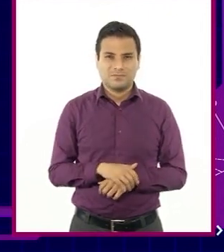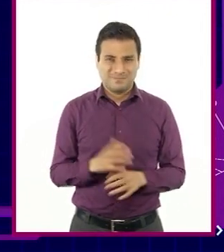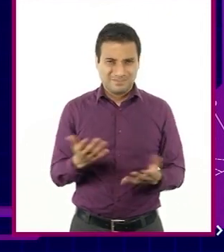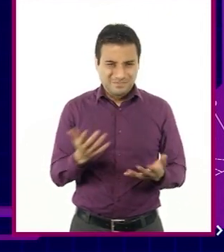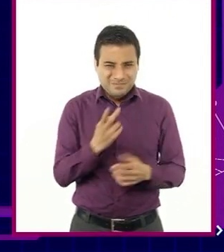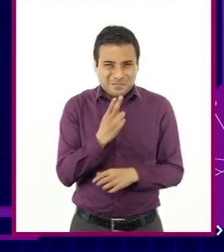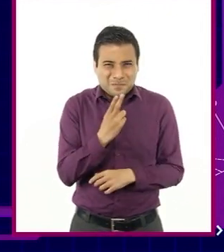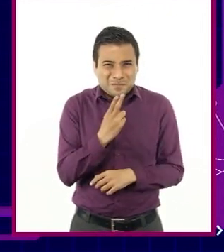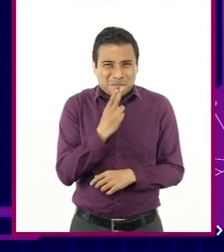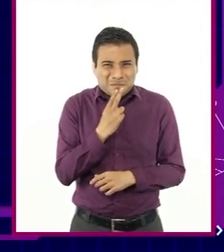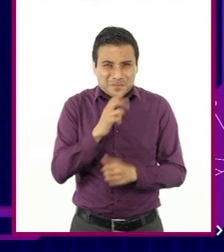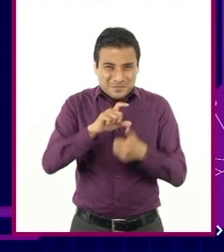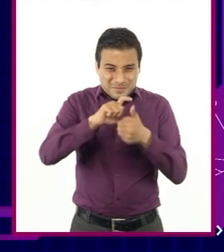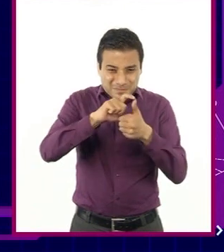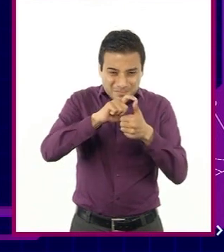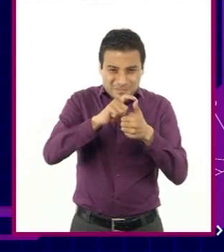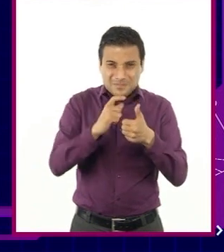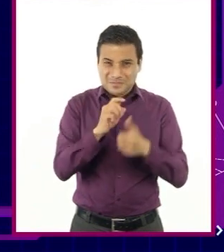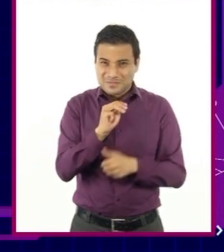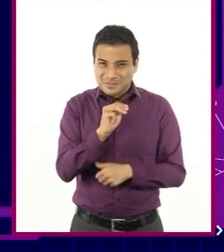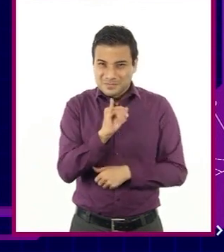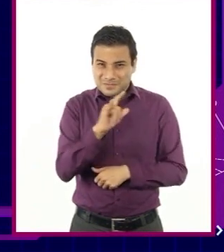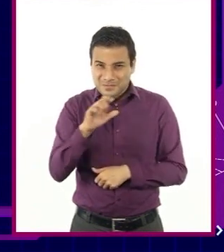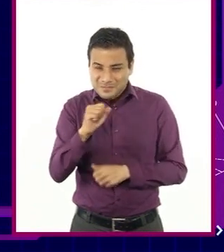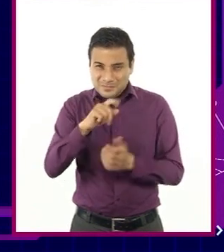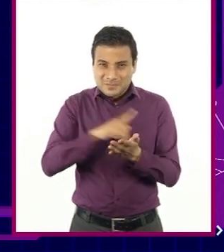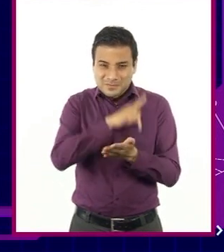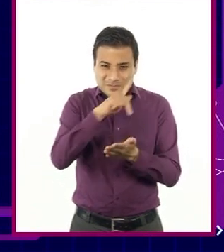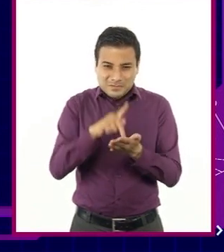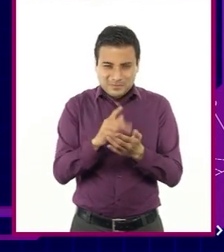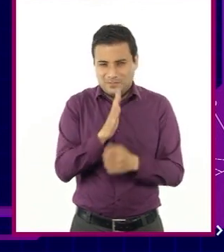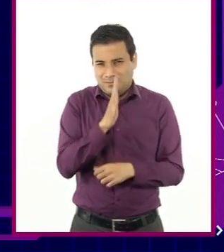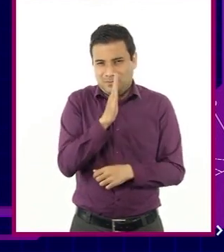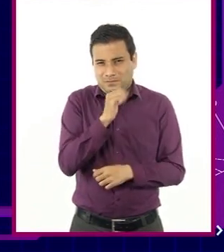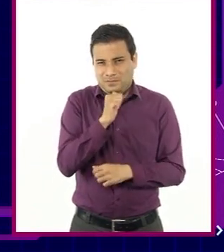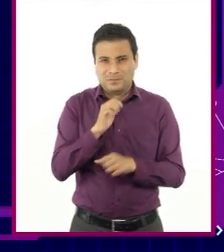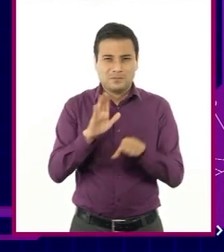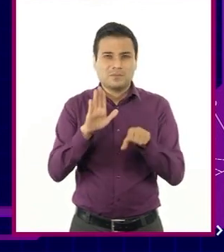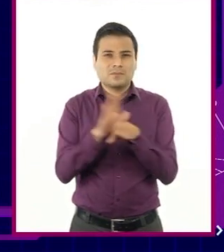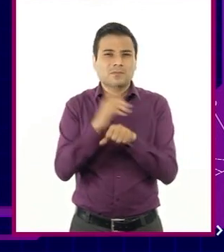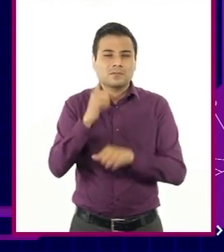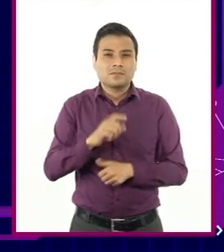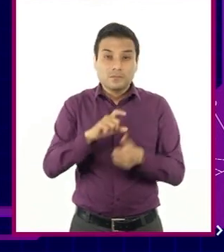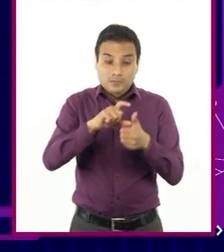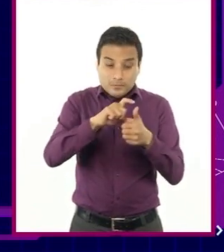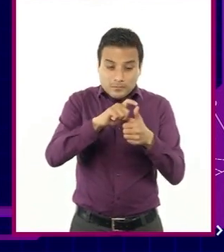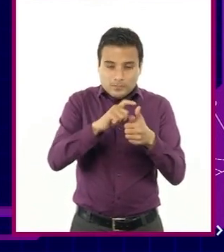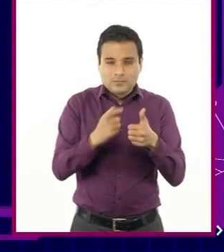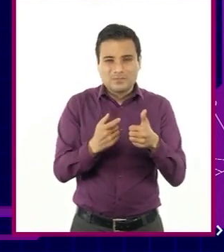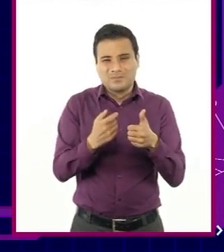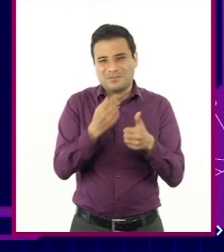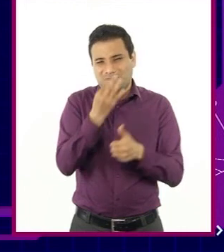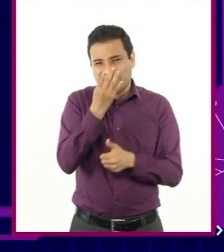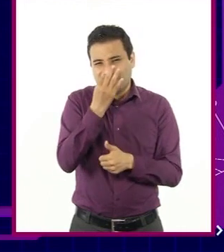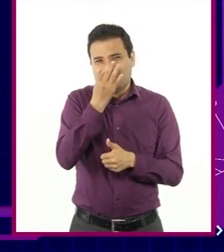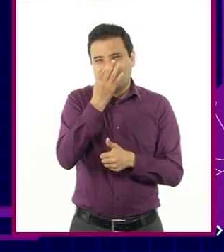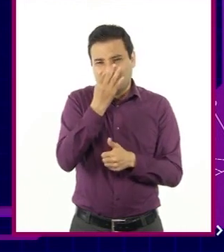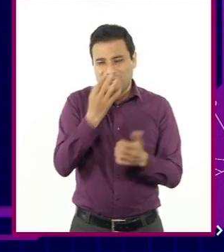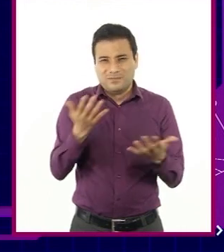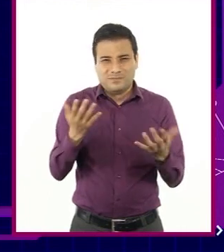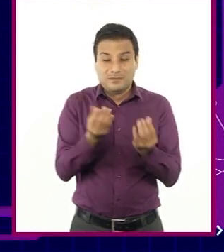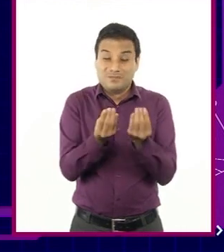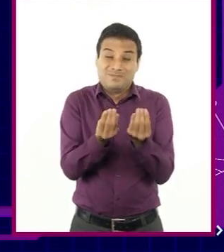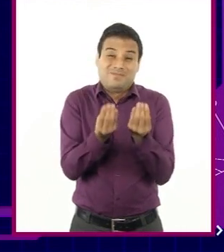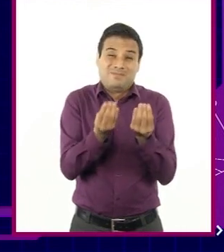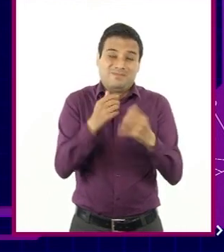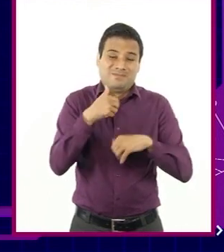expresarla en pulgadas o en millas o en kilómetros? Claro, porque una pulgada es una magnitud pequeña, por lo que se obtienen muchas